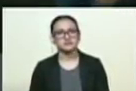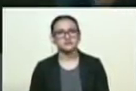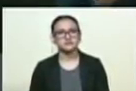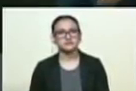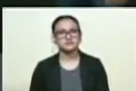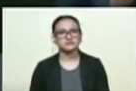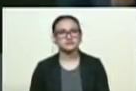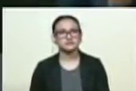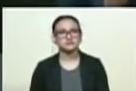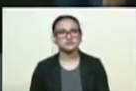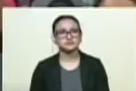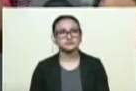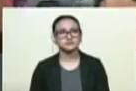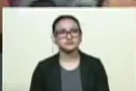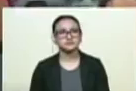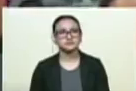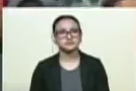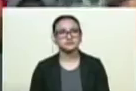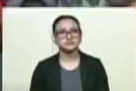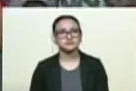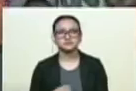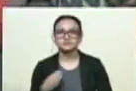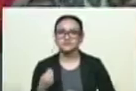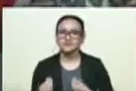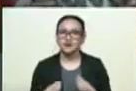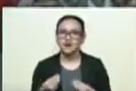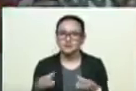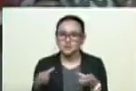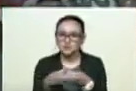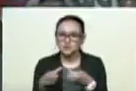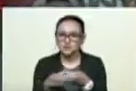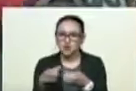que hagamos un comando de